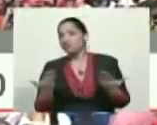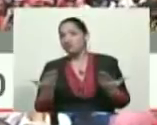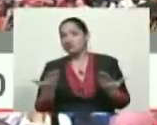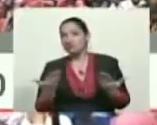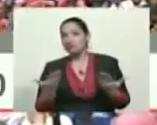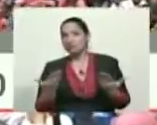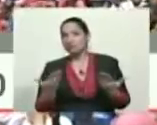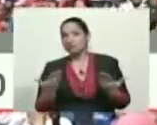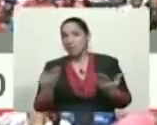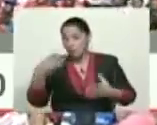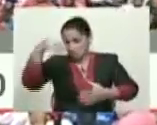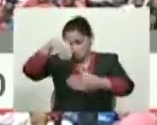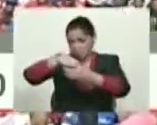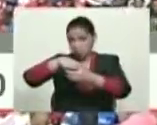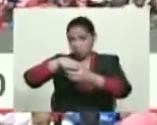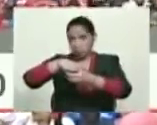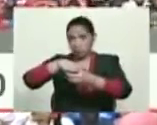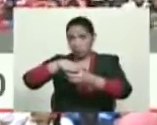¡Va a intervenir!